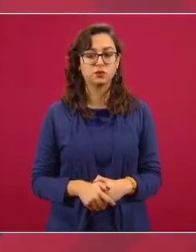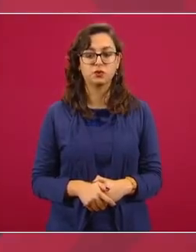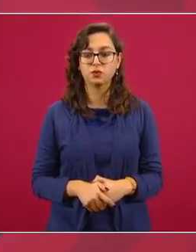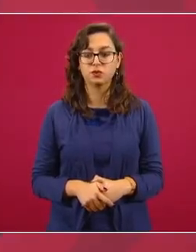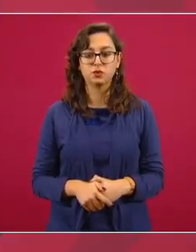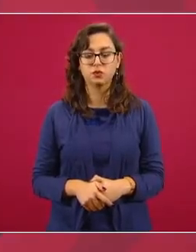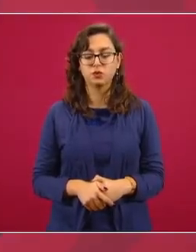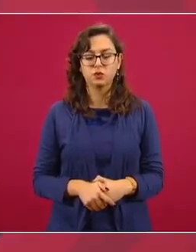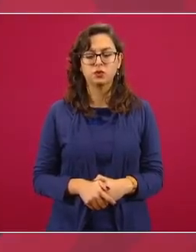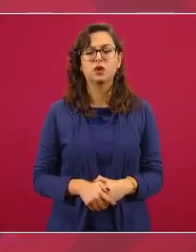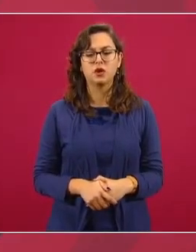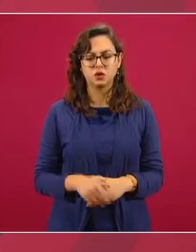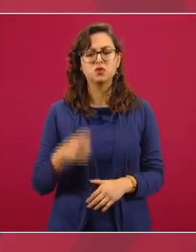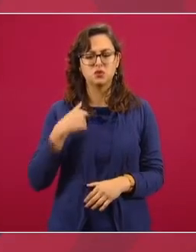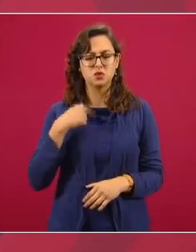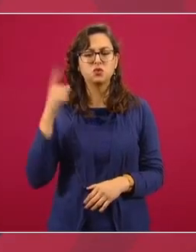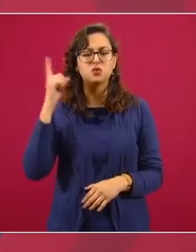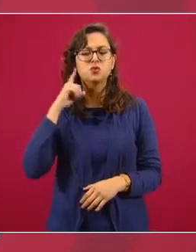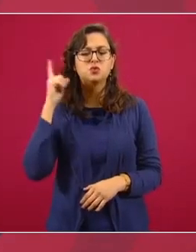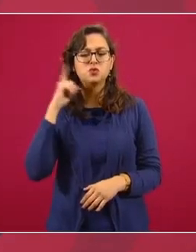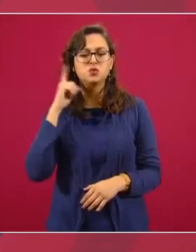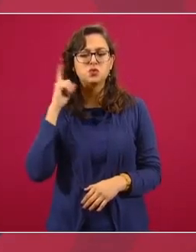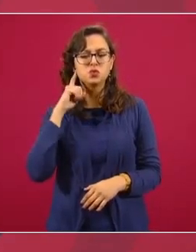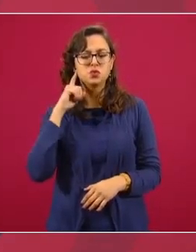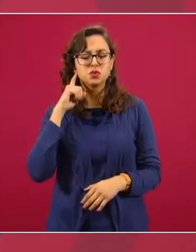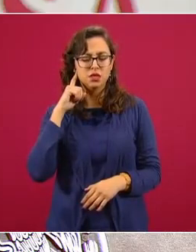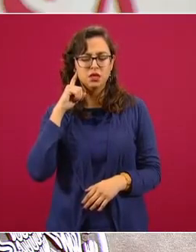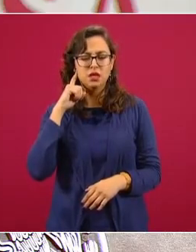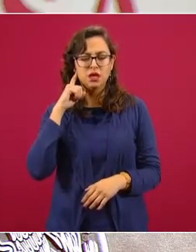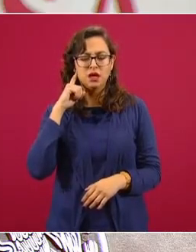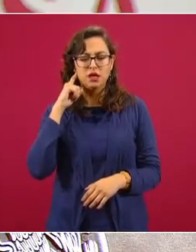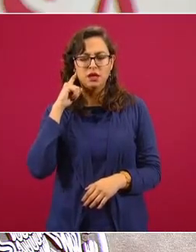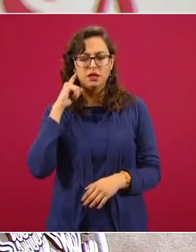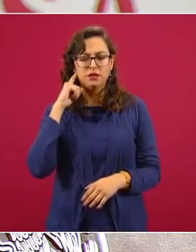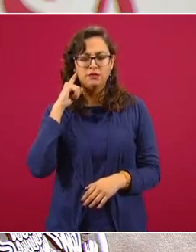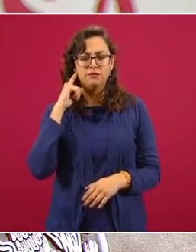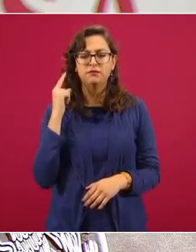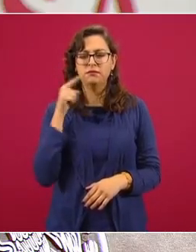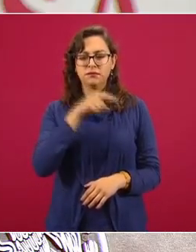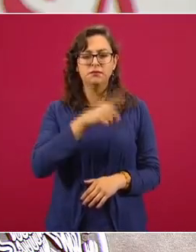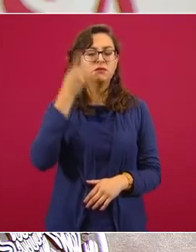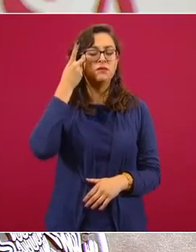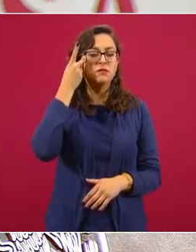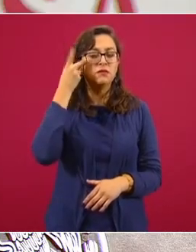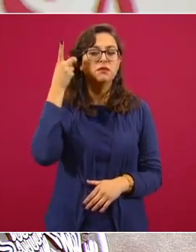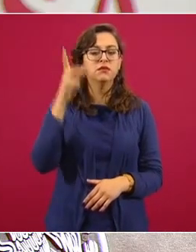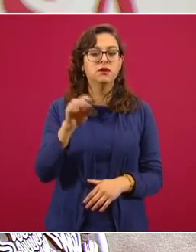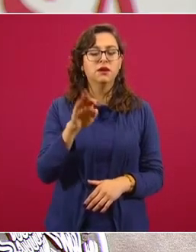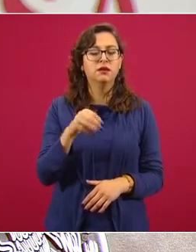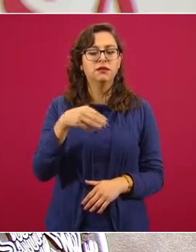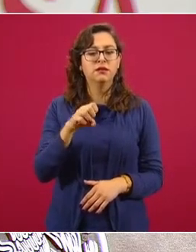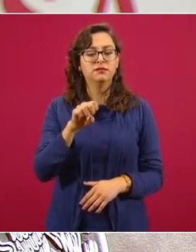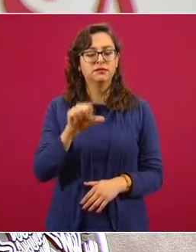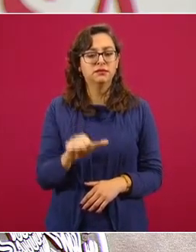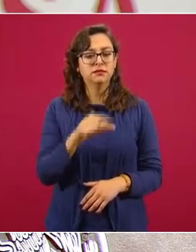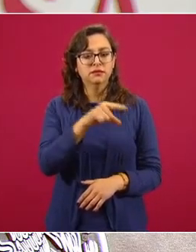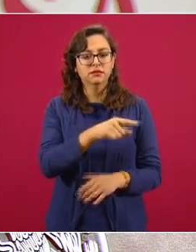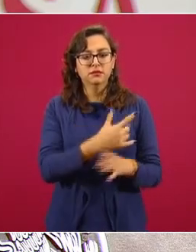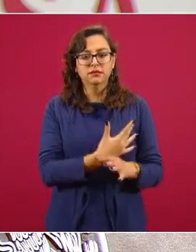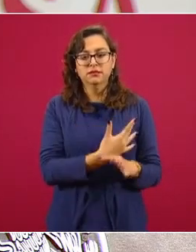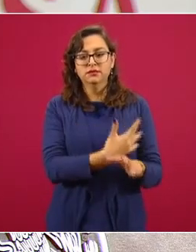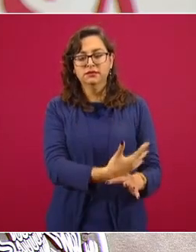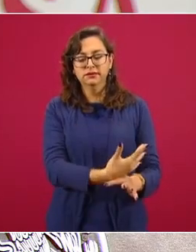que había declarado el dueño de FEMSA de